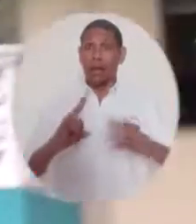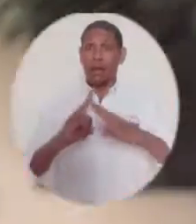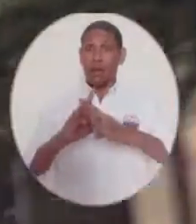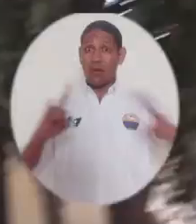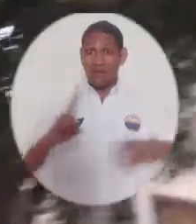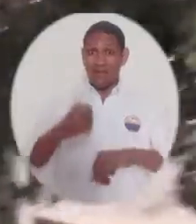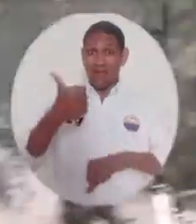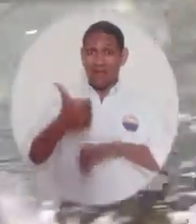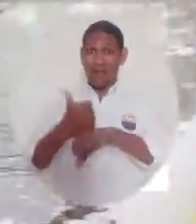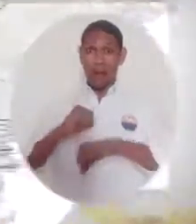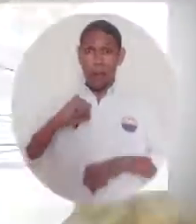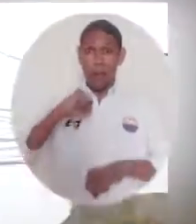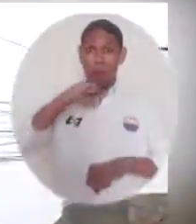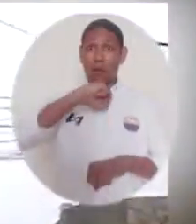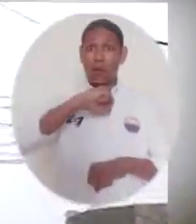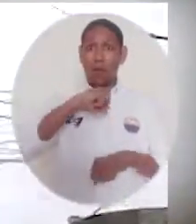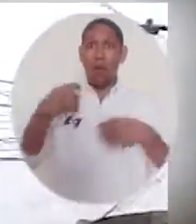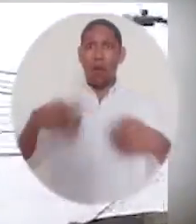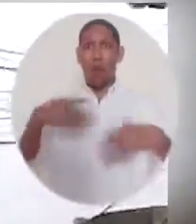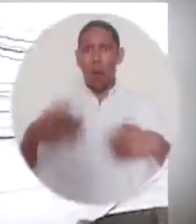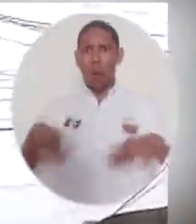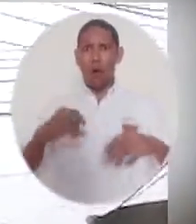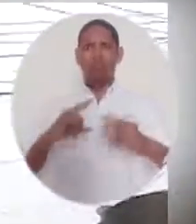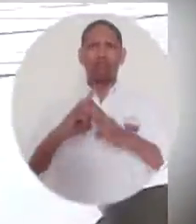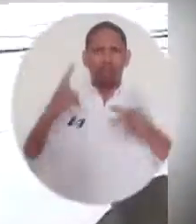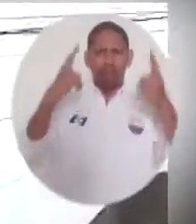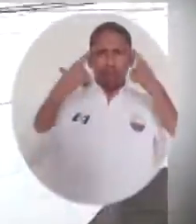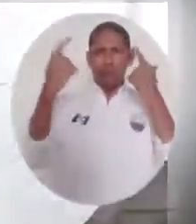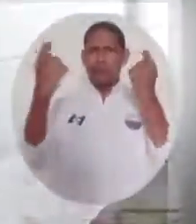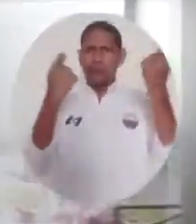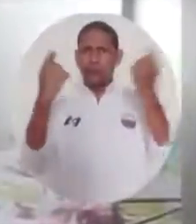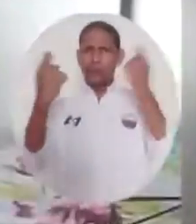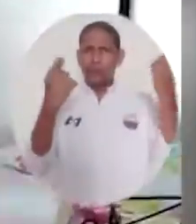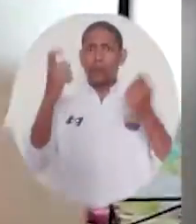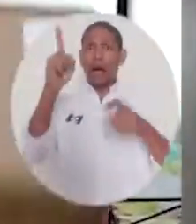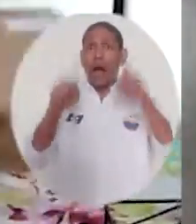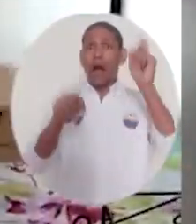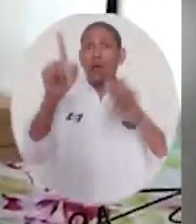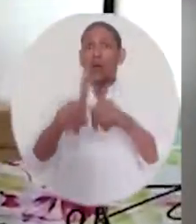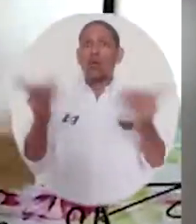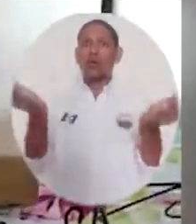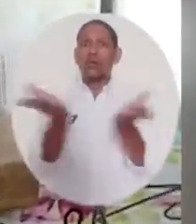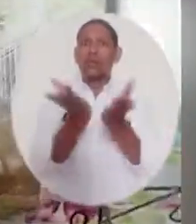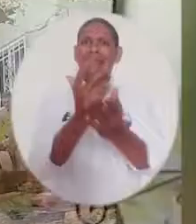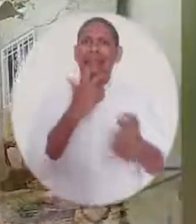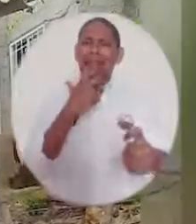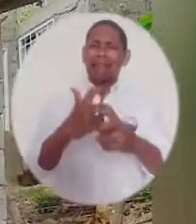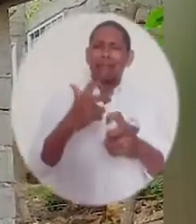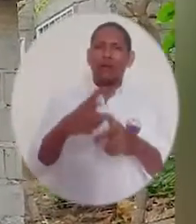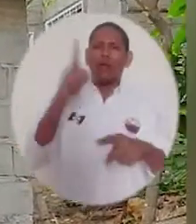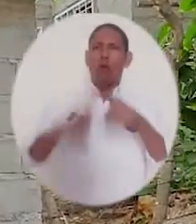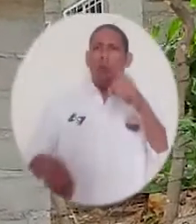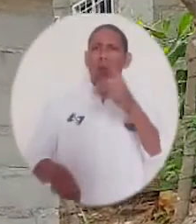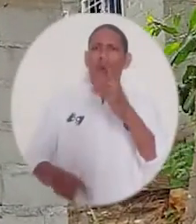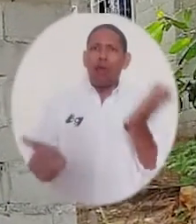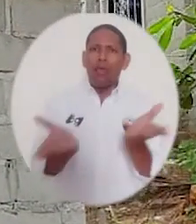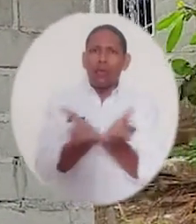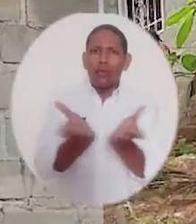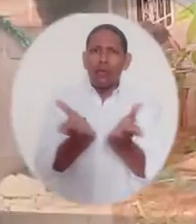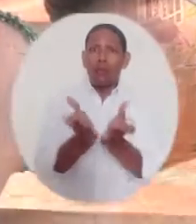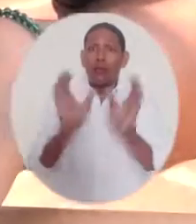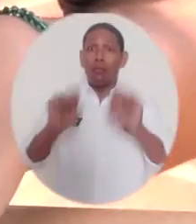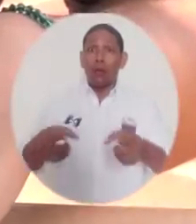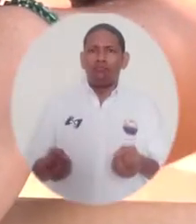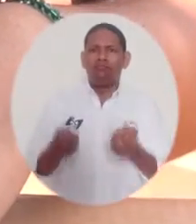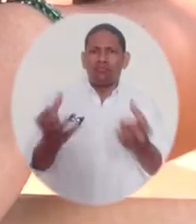Bajo el liderazgo del rector Pablo Vera Salazar, la Alma Mater continúa implementando estrategias para que los estudiantes con mayor nivel de vulnerabilidad